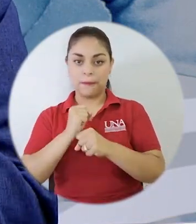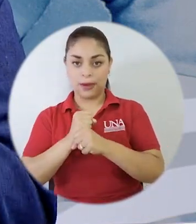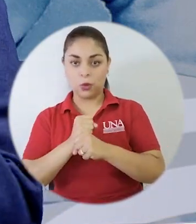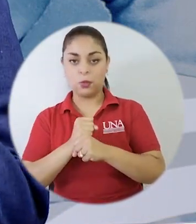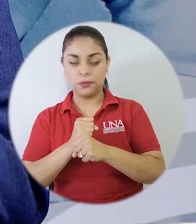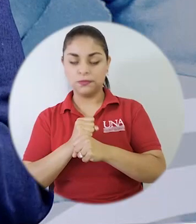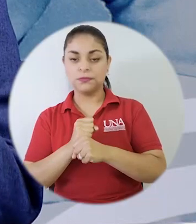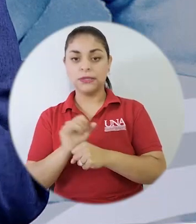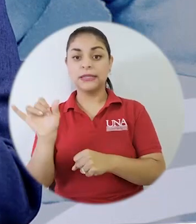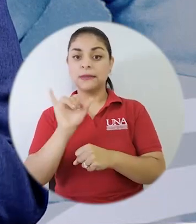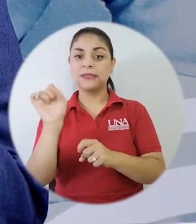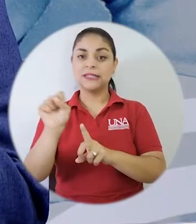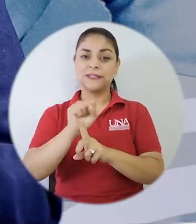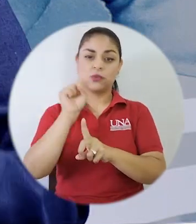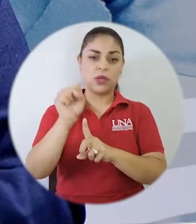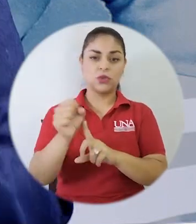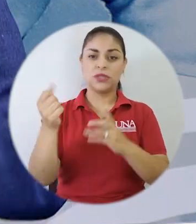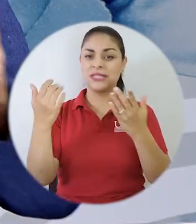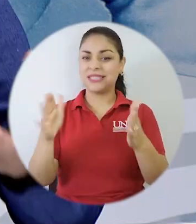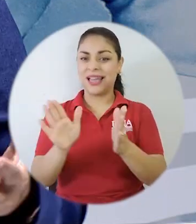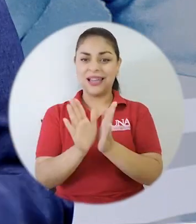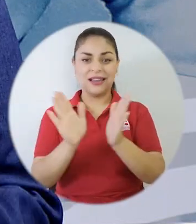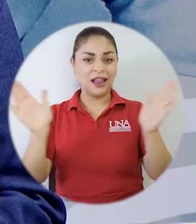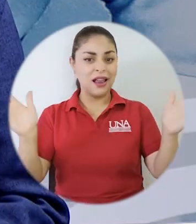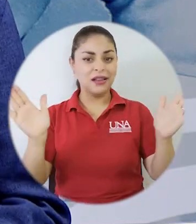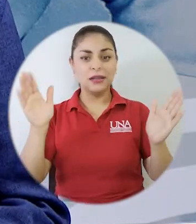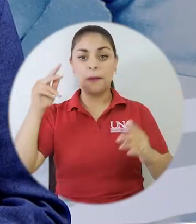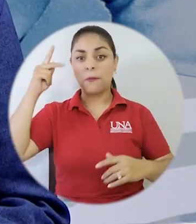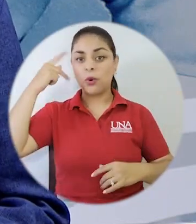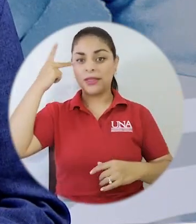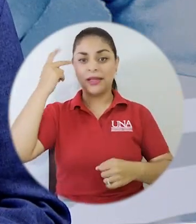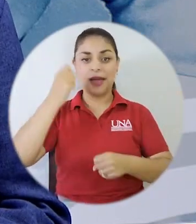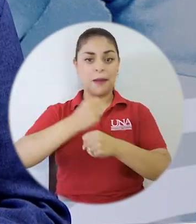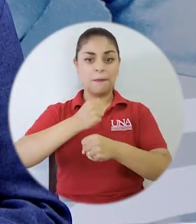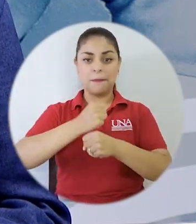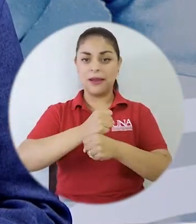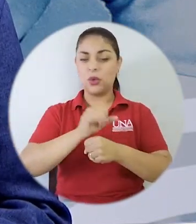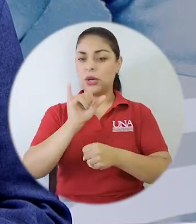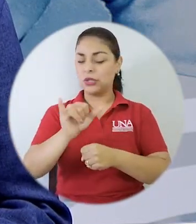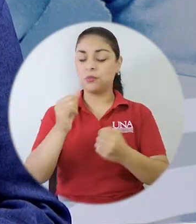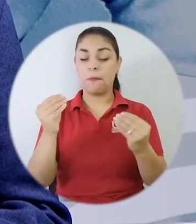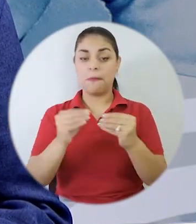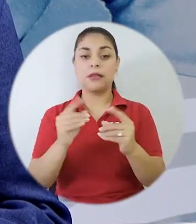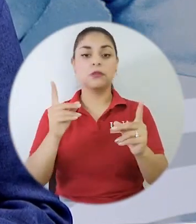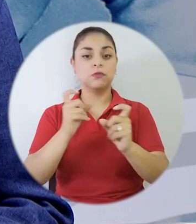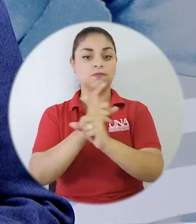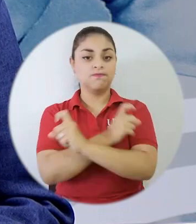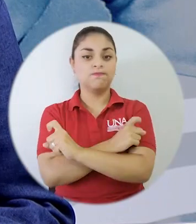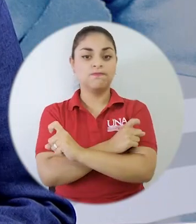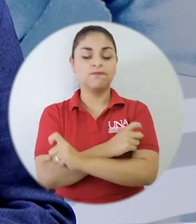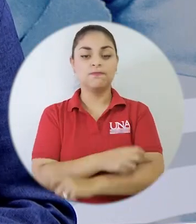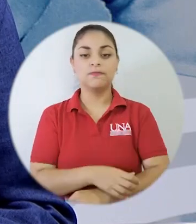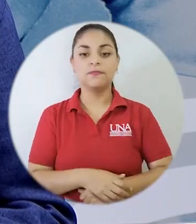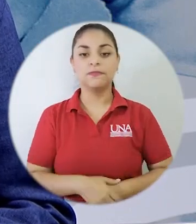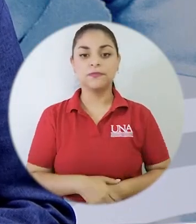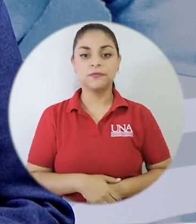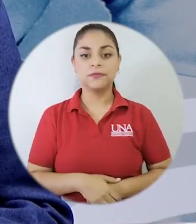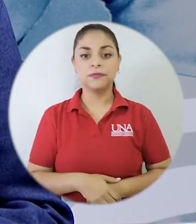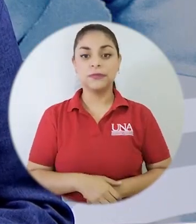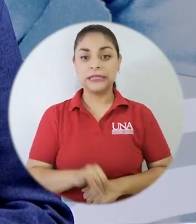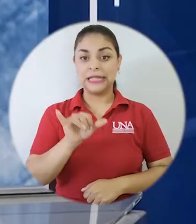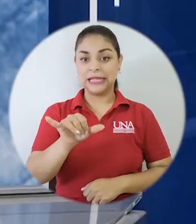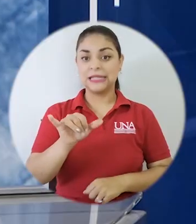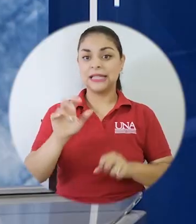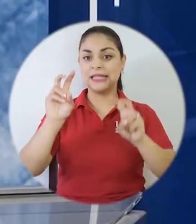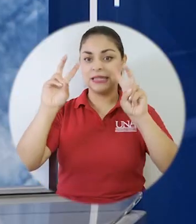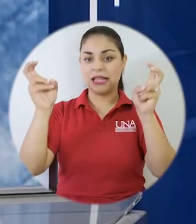y entonces, claro, ya la situación general en tema de política de empleo en Costa Rica se nos está volviendo muy complicada. Y este